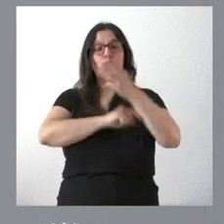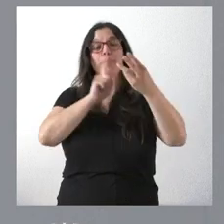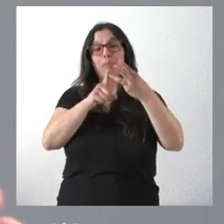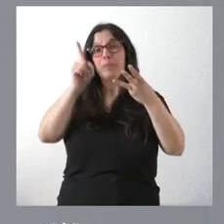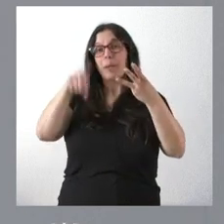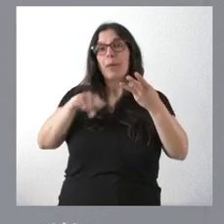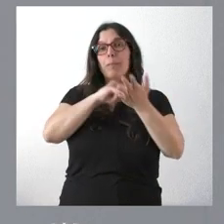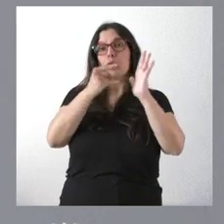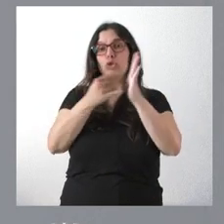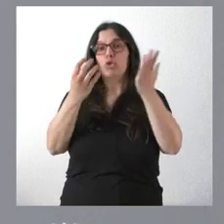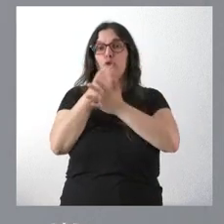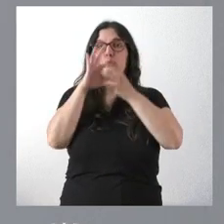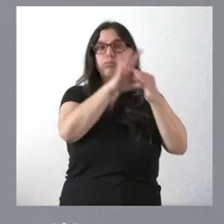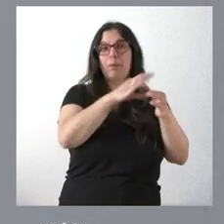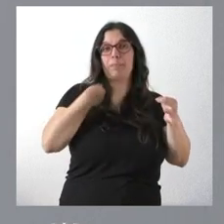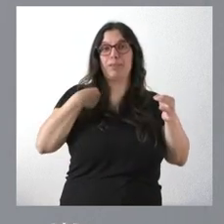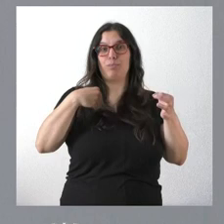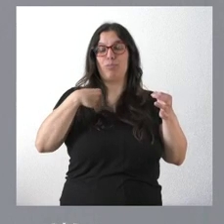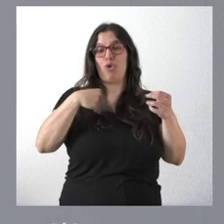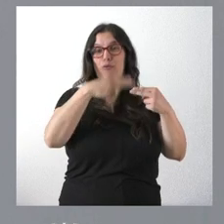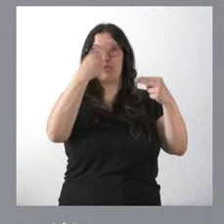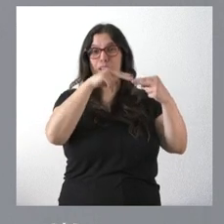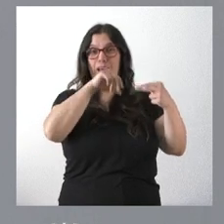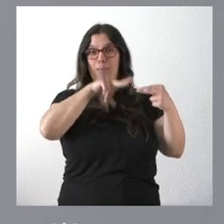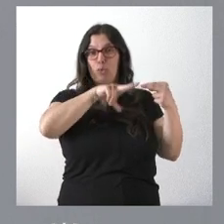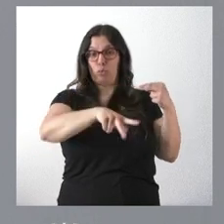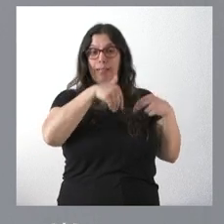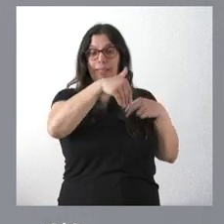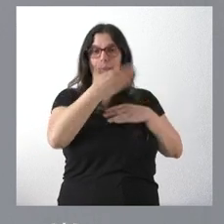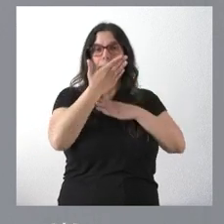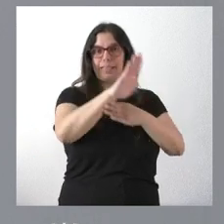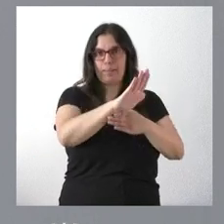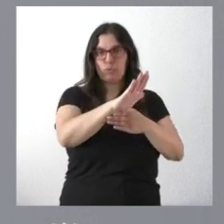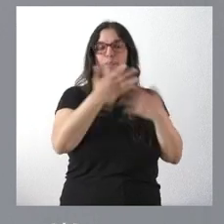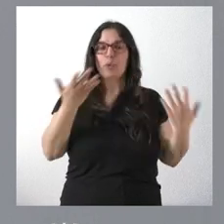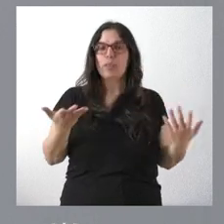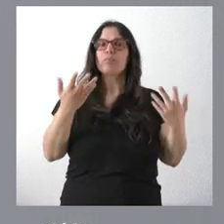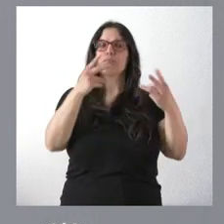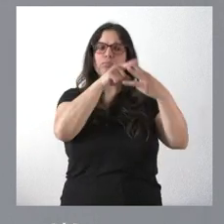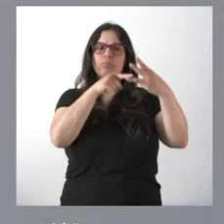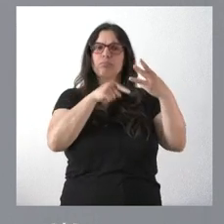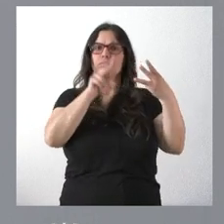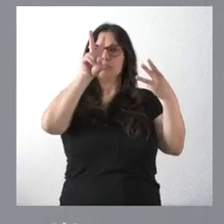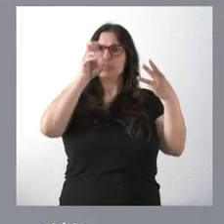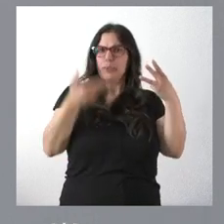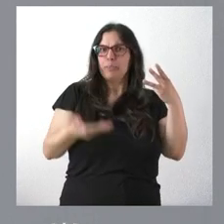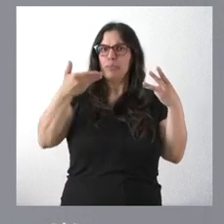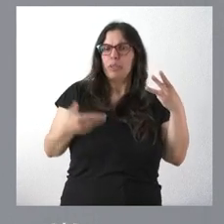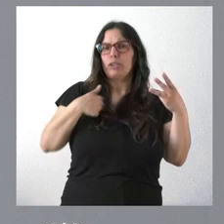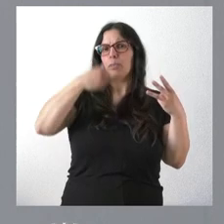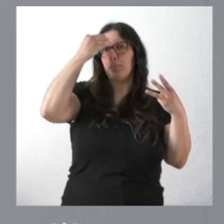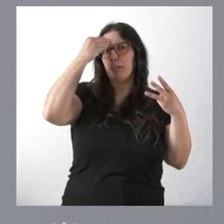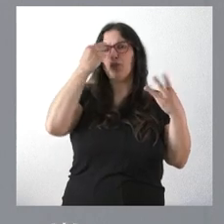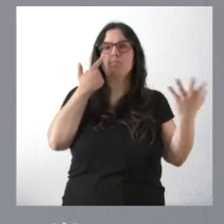torno a la raya que presentaremos en un breve plazo de tiempo. Son cuestiones importantes que creo que